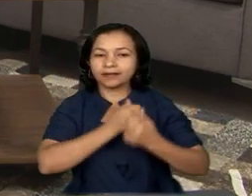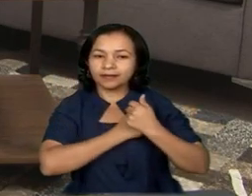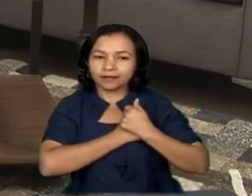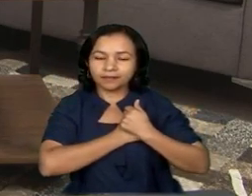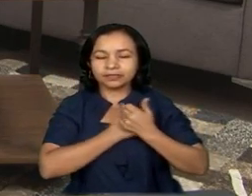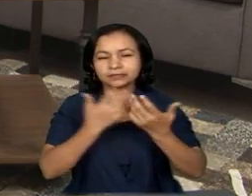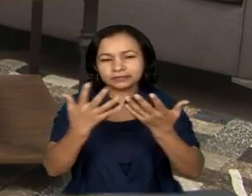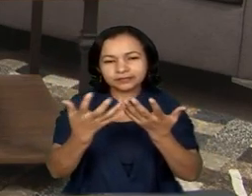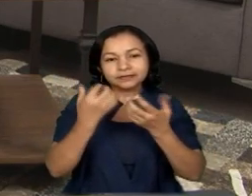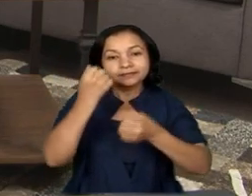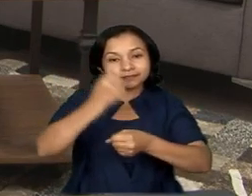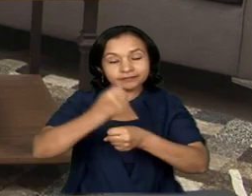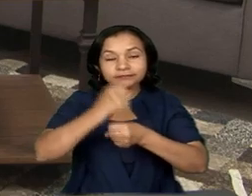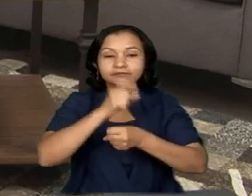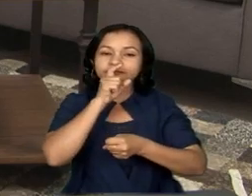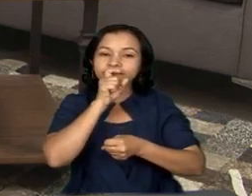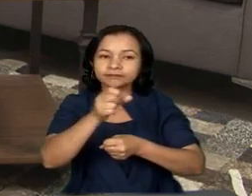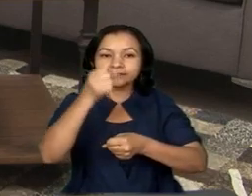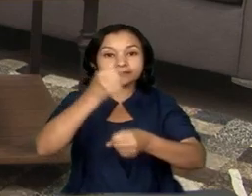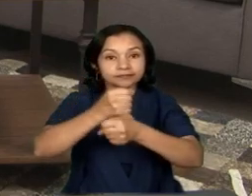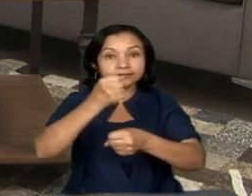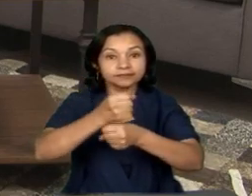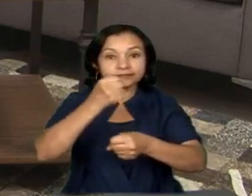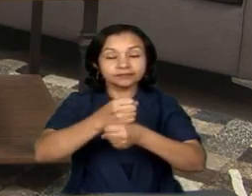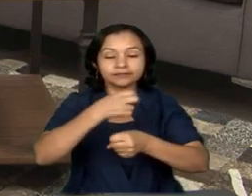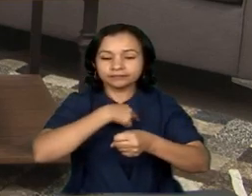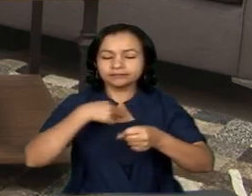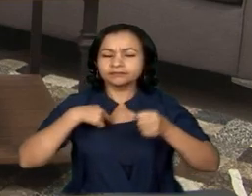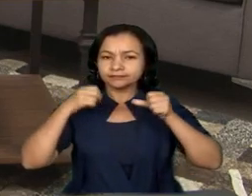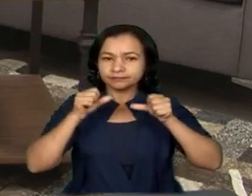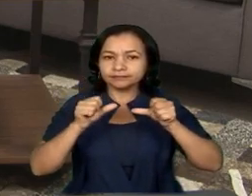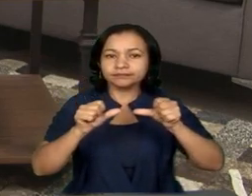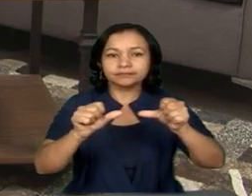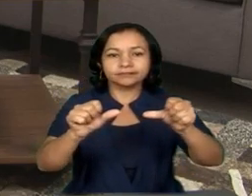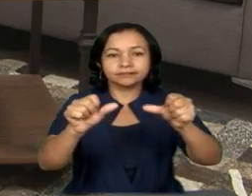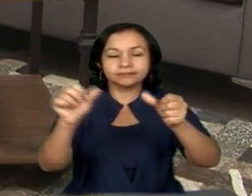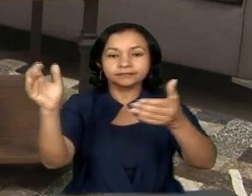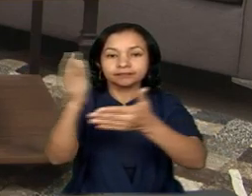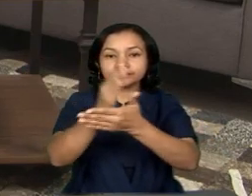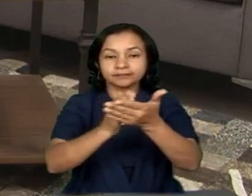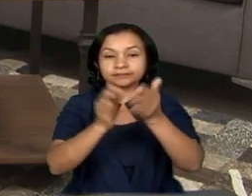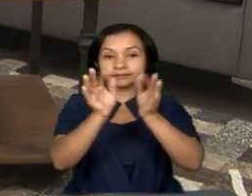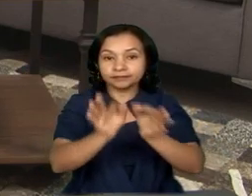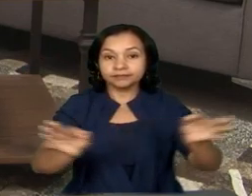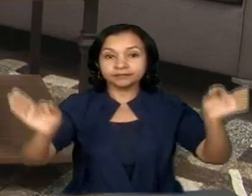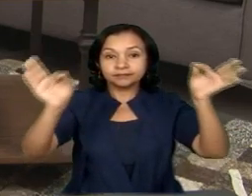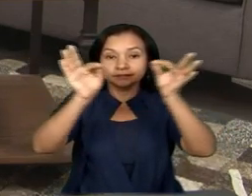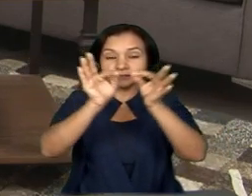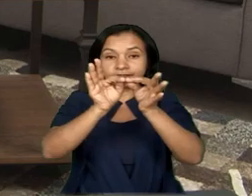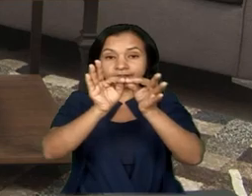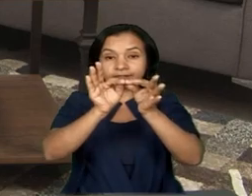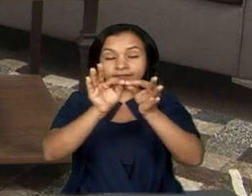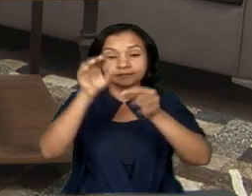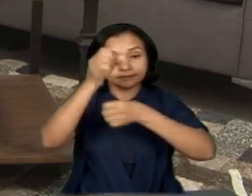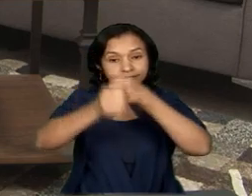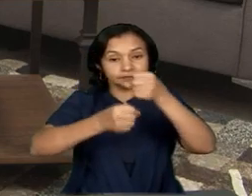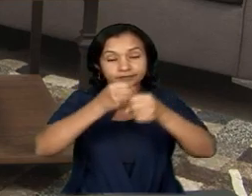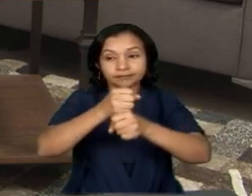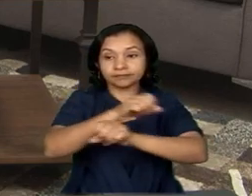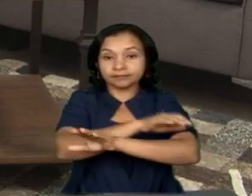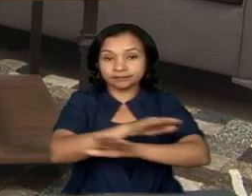ganas de hacer las cosas y, las capacidades y eso se ha avanzado. Algunos datos importantes del cierre del año. Por